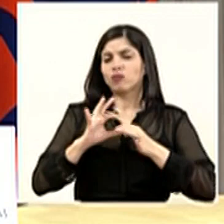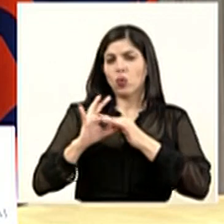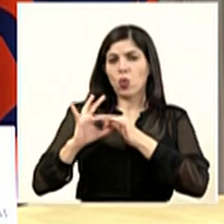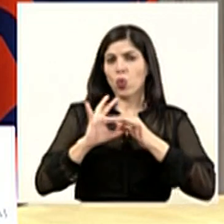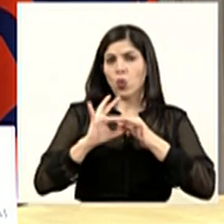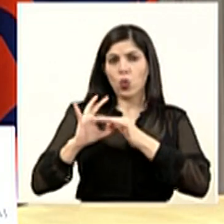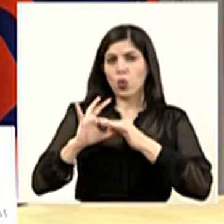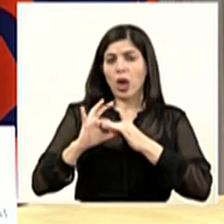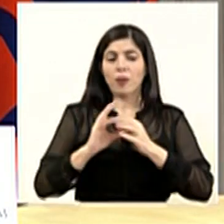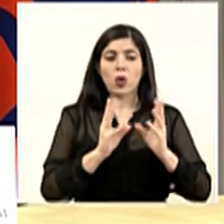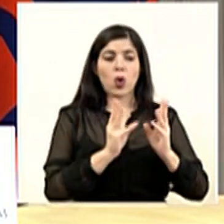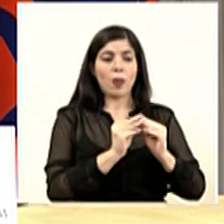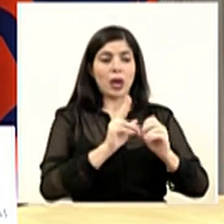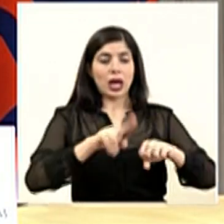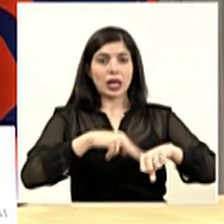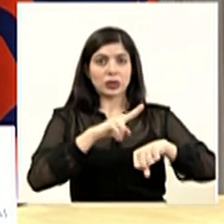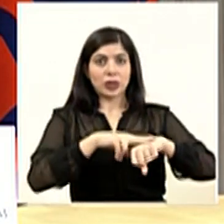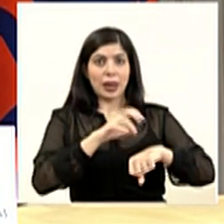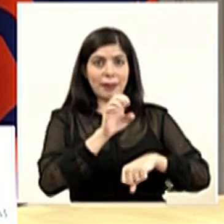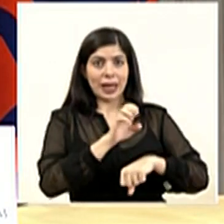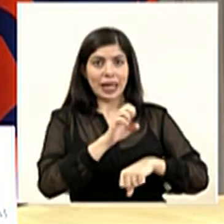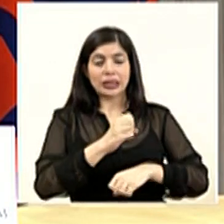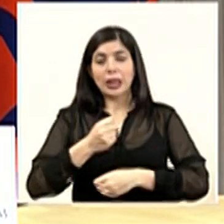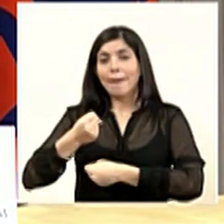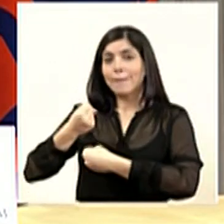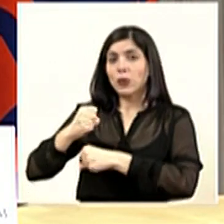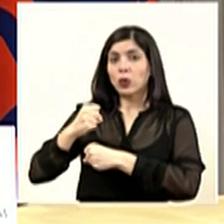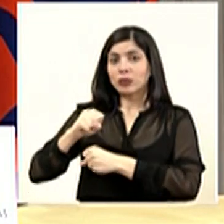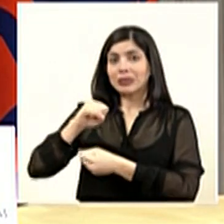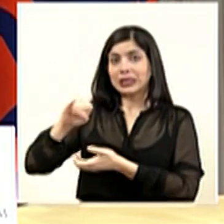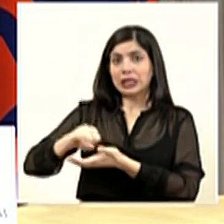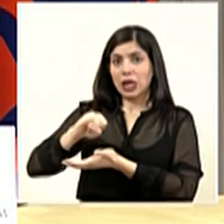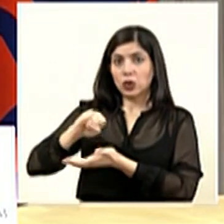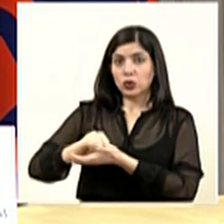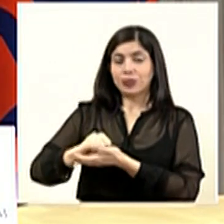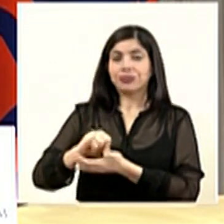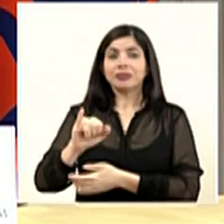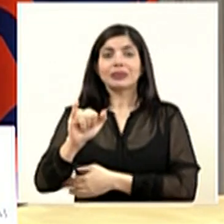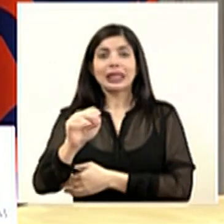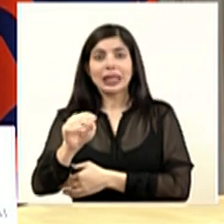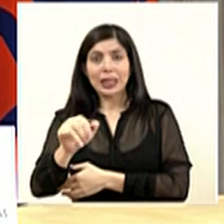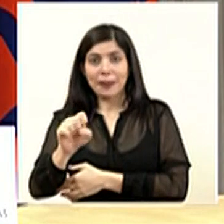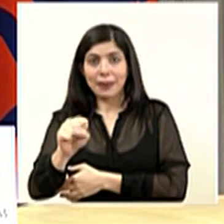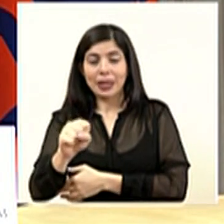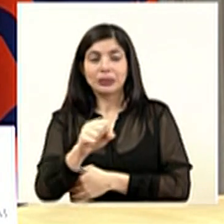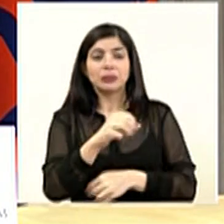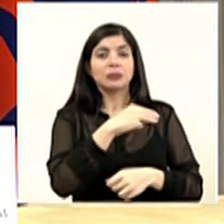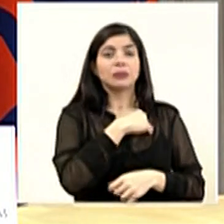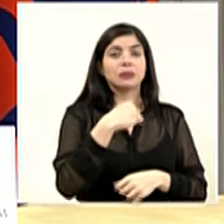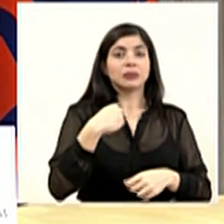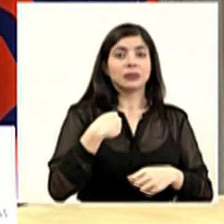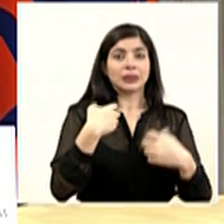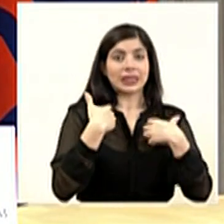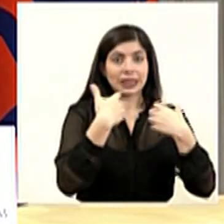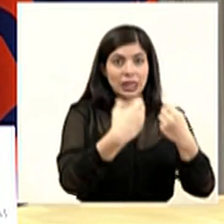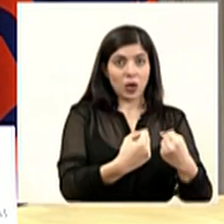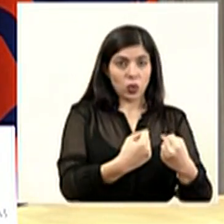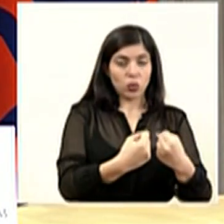coordinación entre la Comisión Nacional de Emergencia, la Municipalidad de San José, el IMAS, el Ministerio de